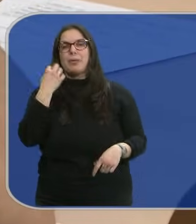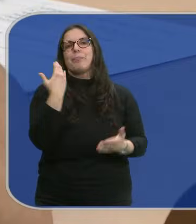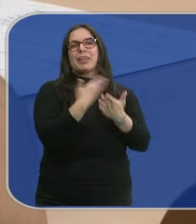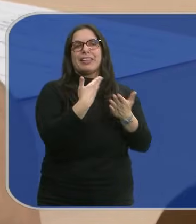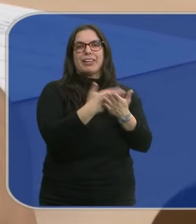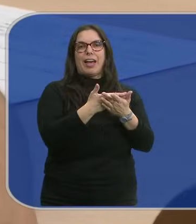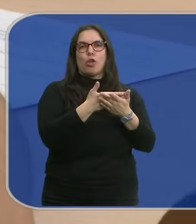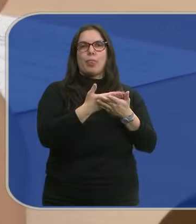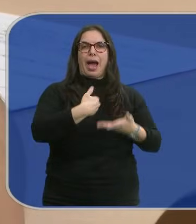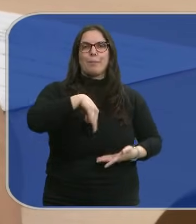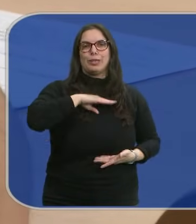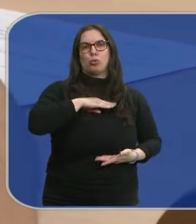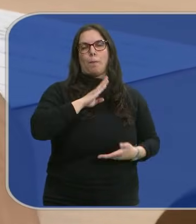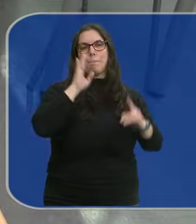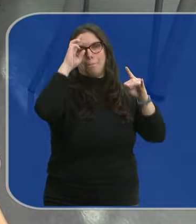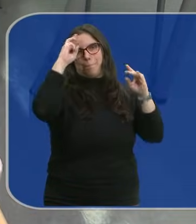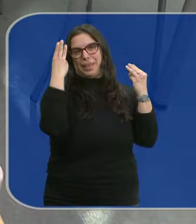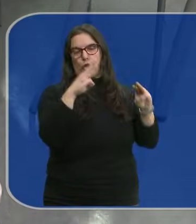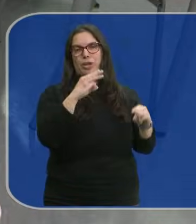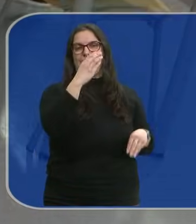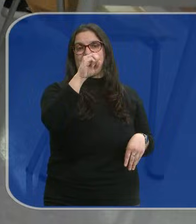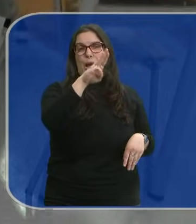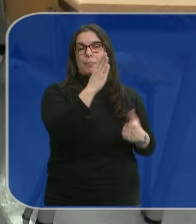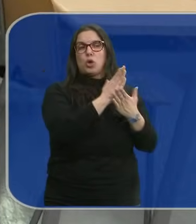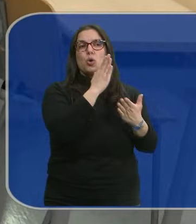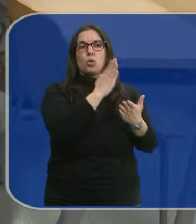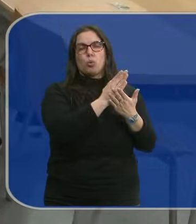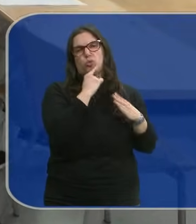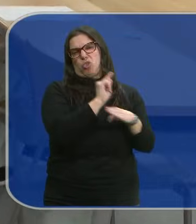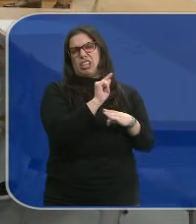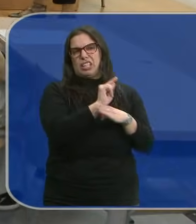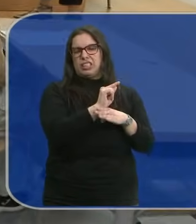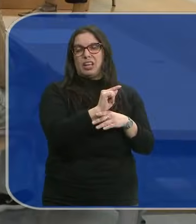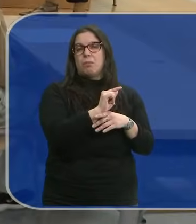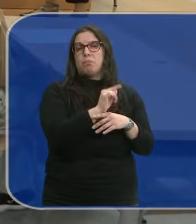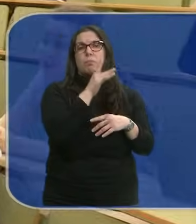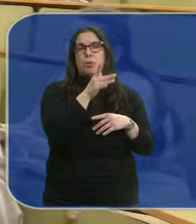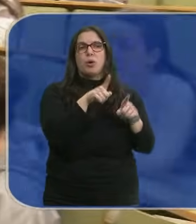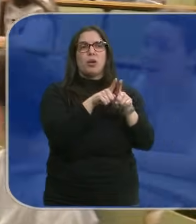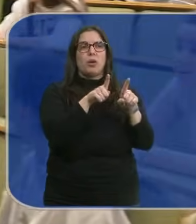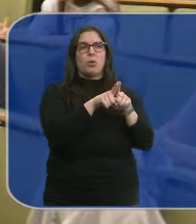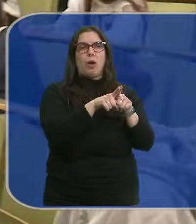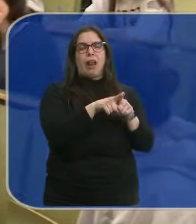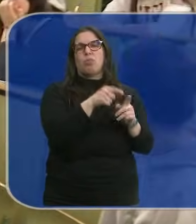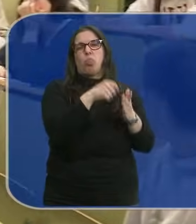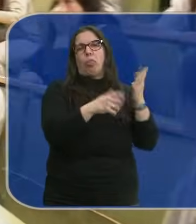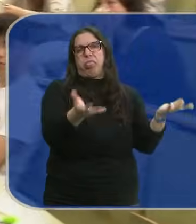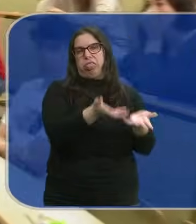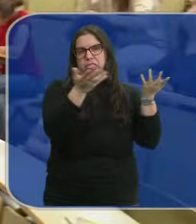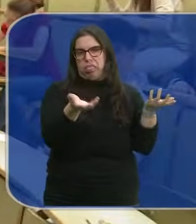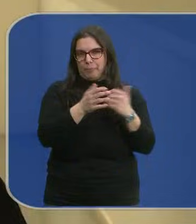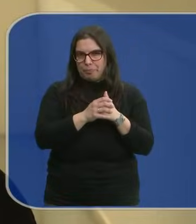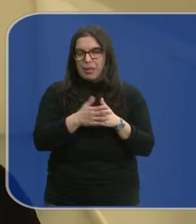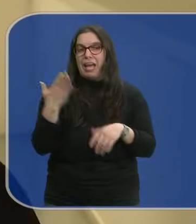de aptitud pedagógica, el CAP, un curso sobre el que pesaban varias críticas, la principal, su escasa exigencia. Era un